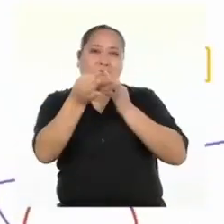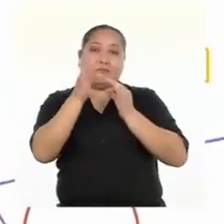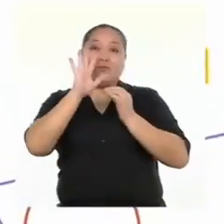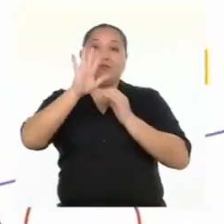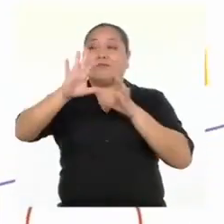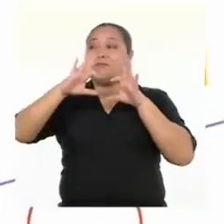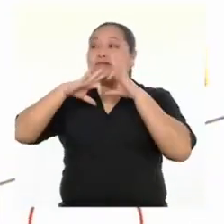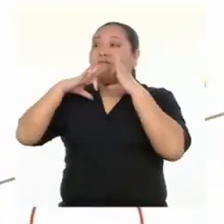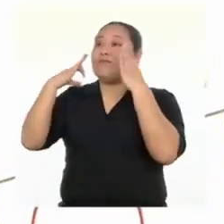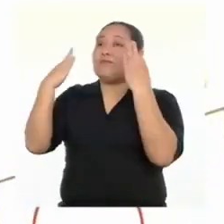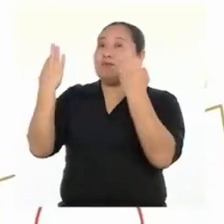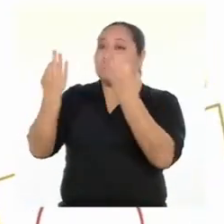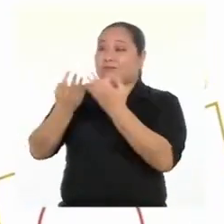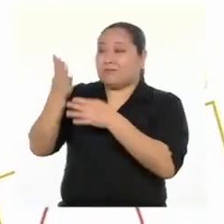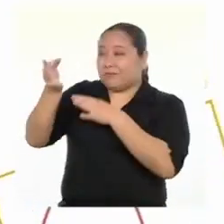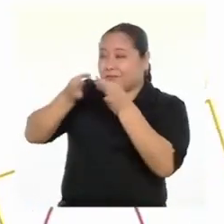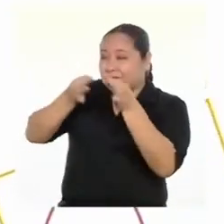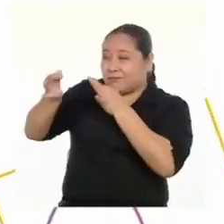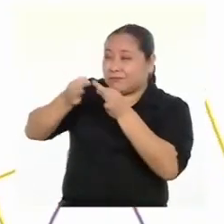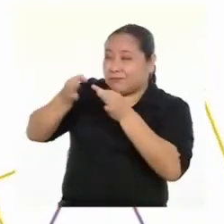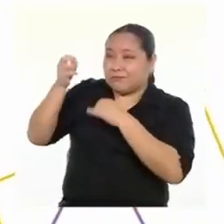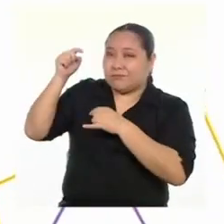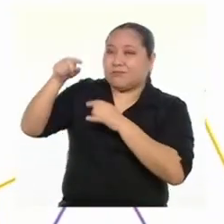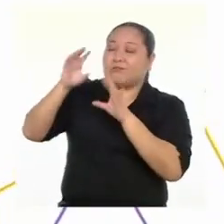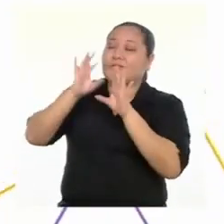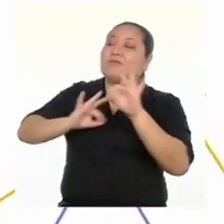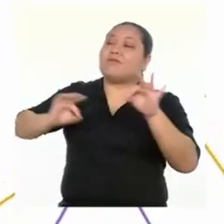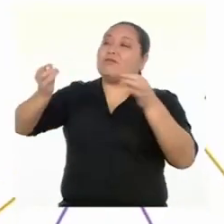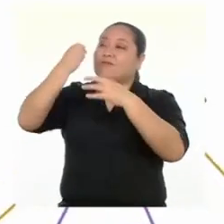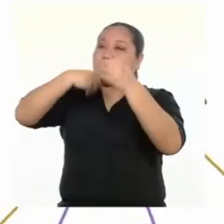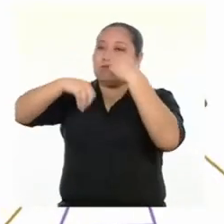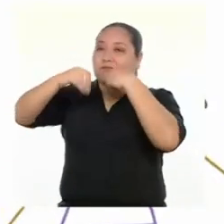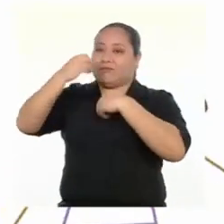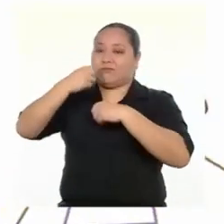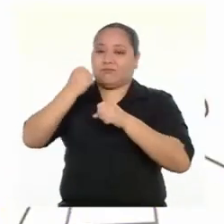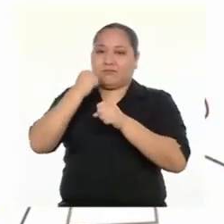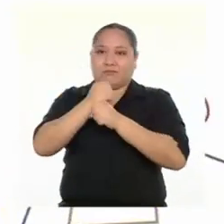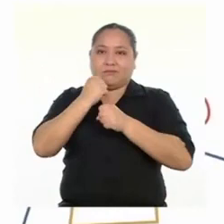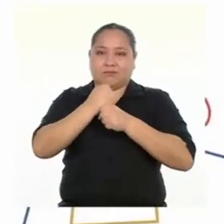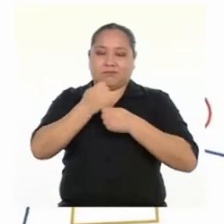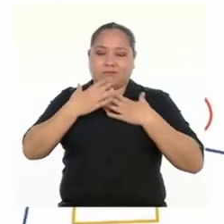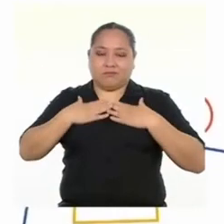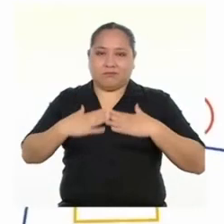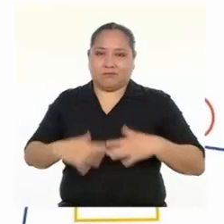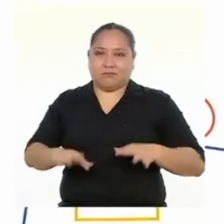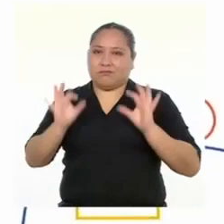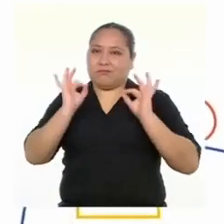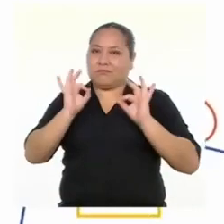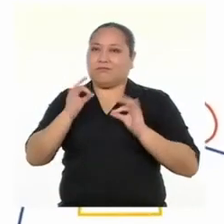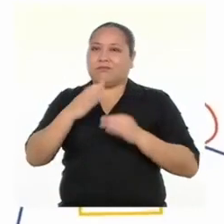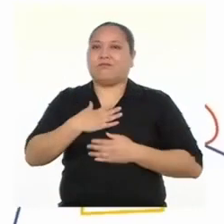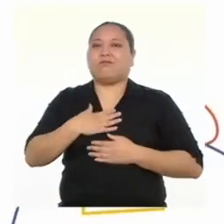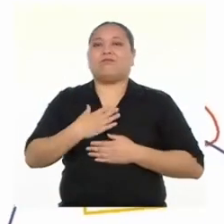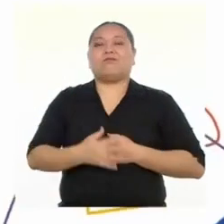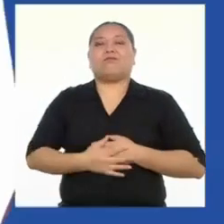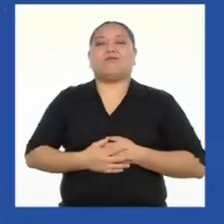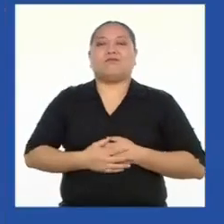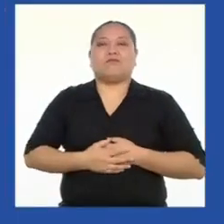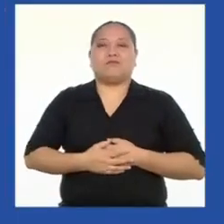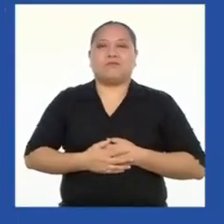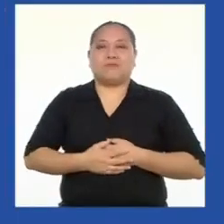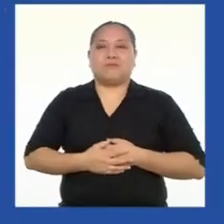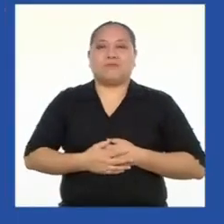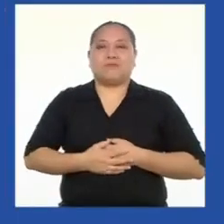explicarles a sus familias la importancia de alimentarse para lograr un funcionamiento correcto de nuestro organismo.